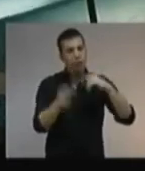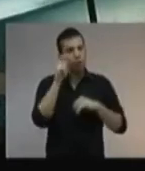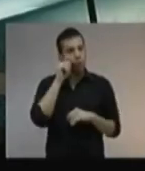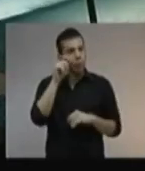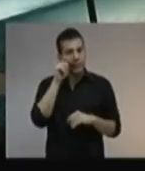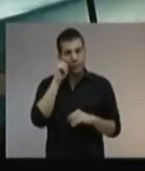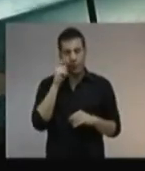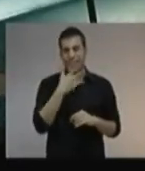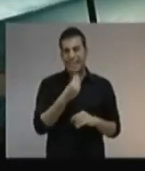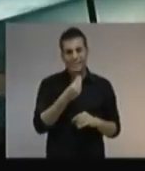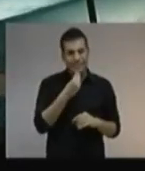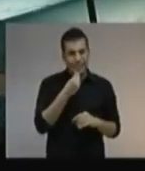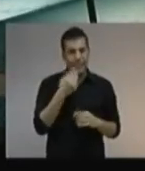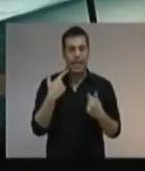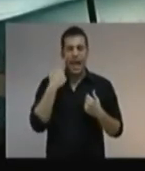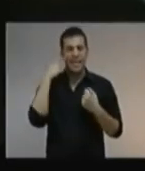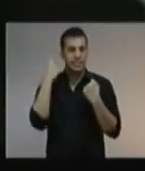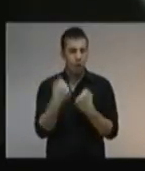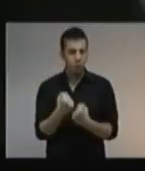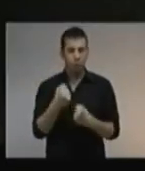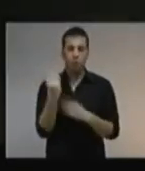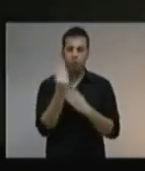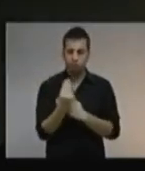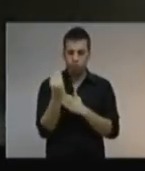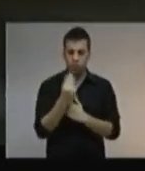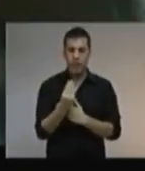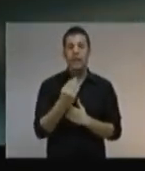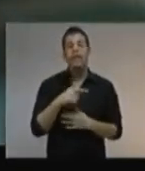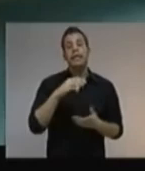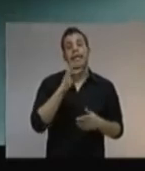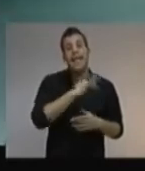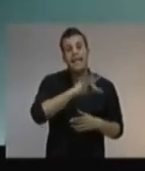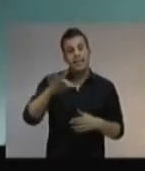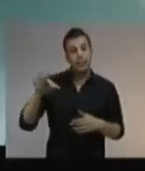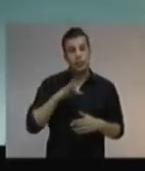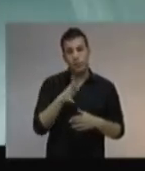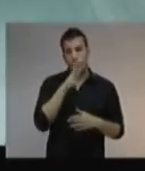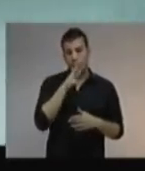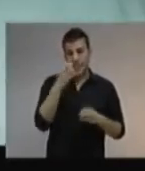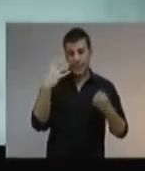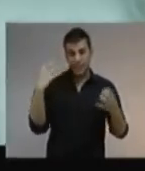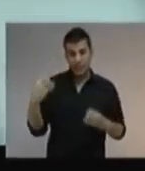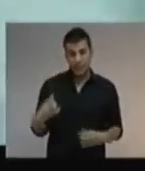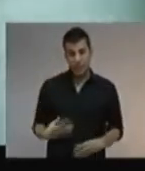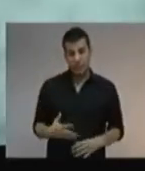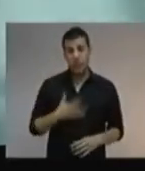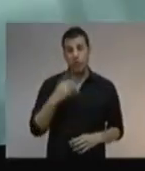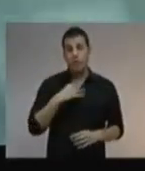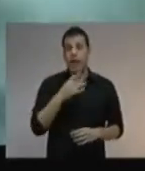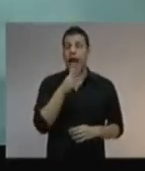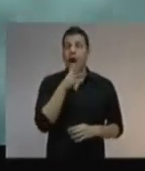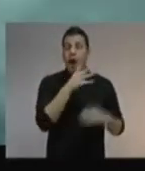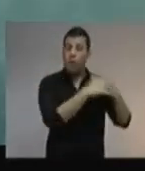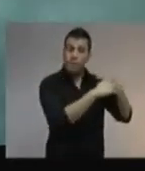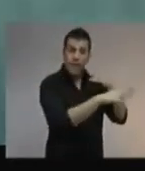que cuida su estética y su salud. El circuito de talasoterapia que nos propone el Thalasso Corallium con